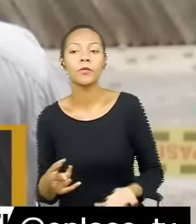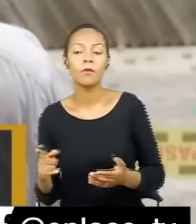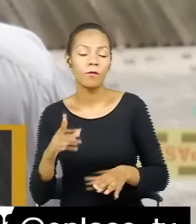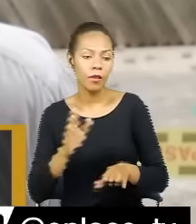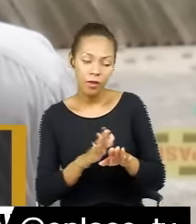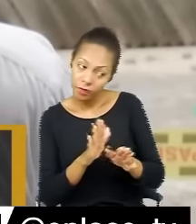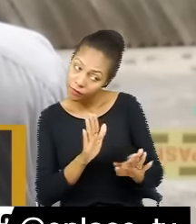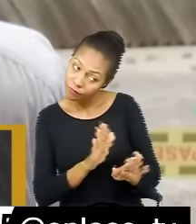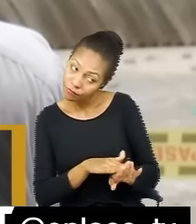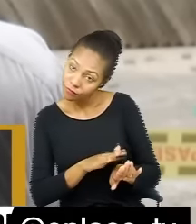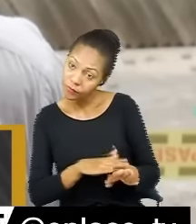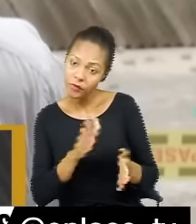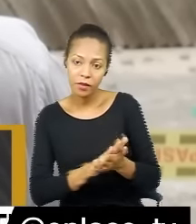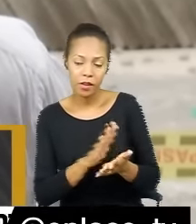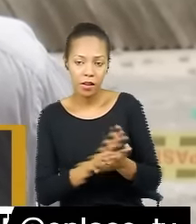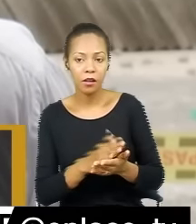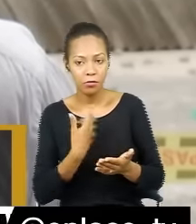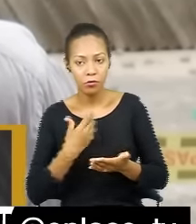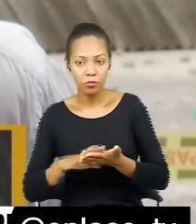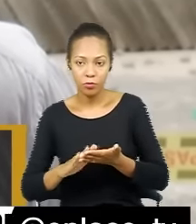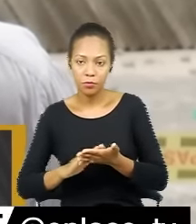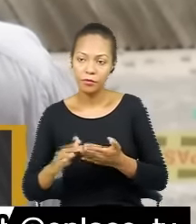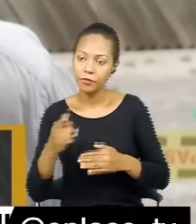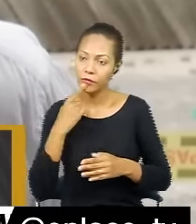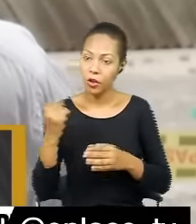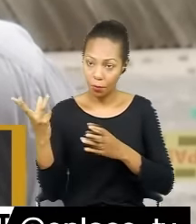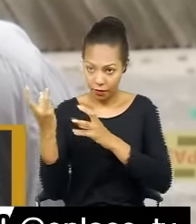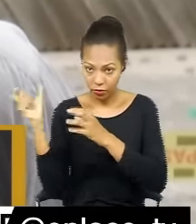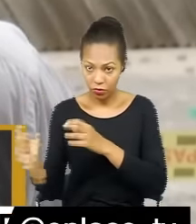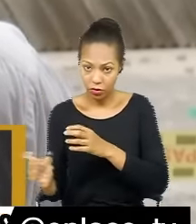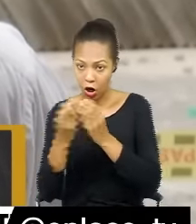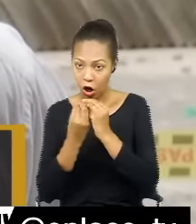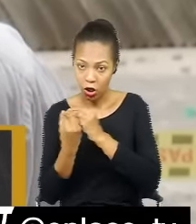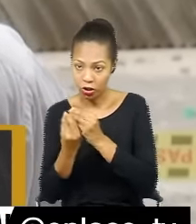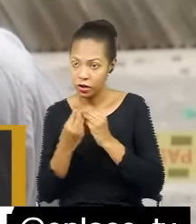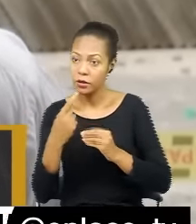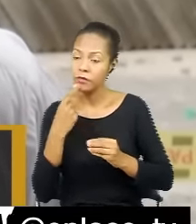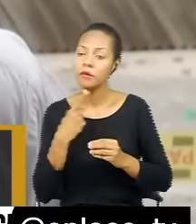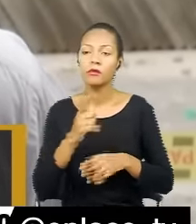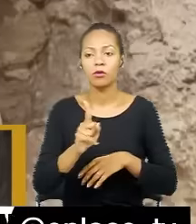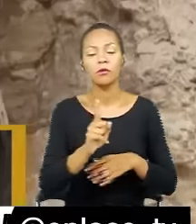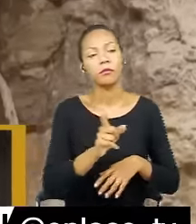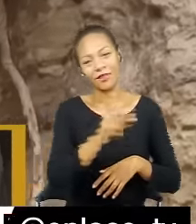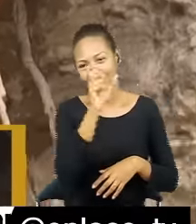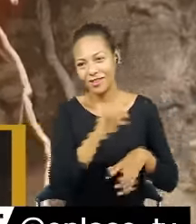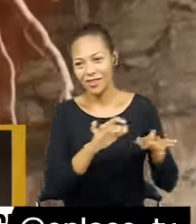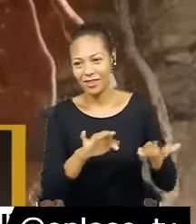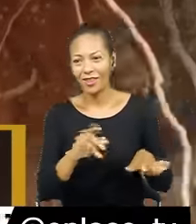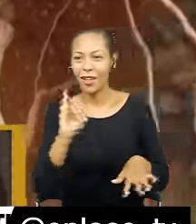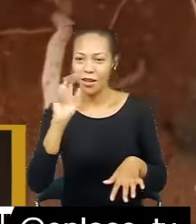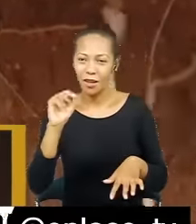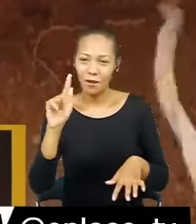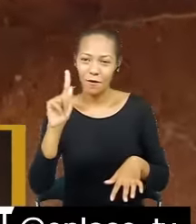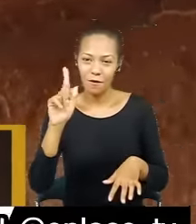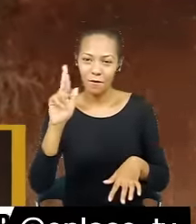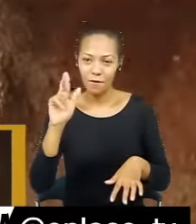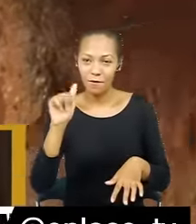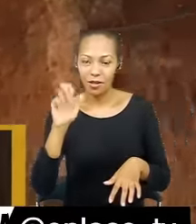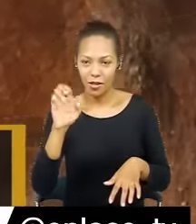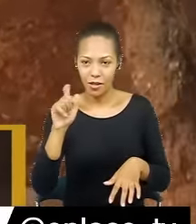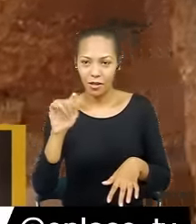con el secretario de Infraestructura, donde me da un parte de tranquilidad. Él me dice a mí que en menos de 10, 15 días estarán